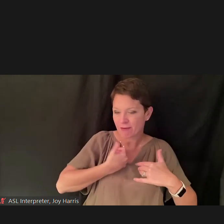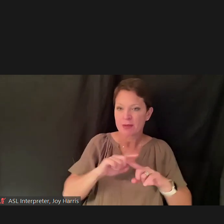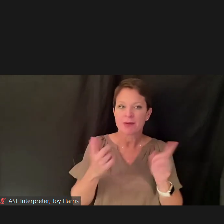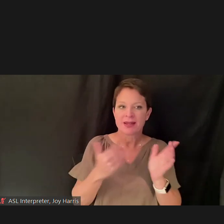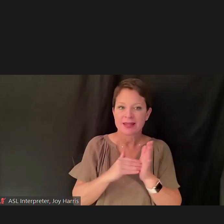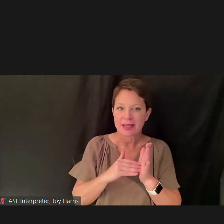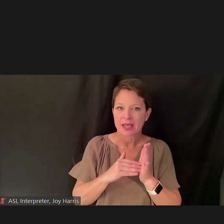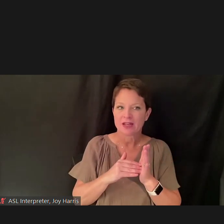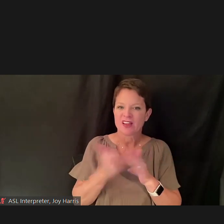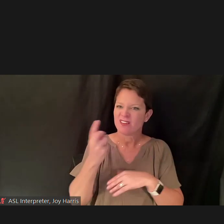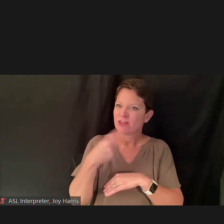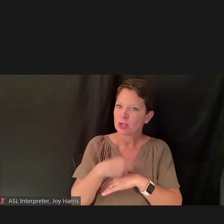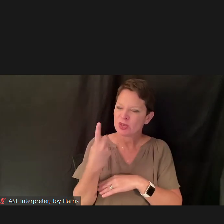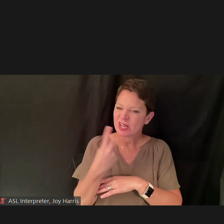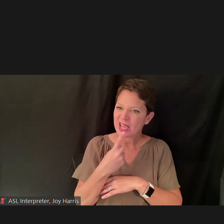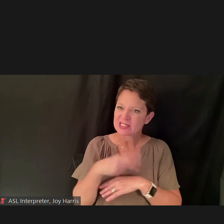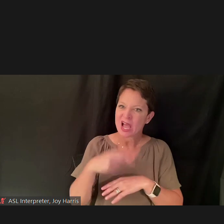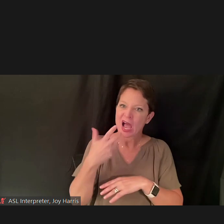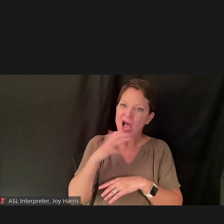temperatura y bajar.